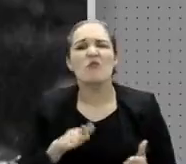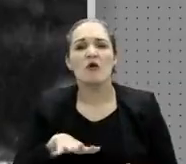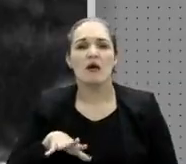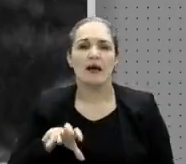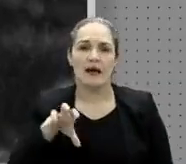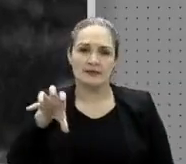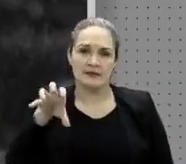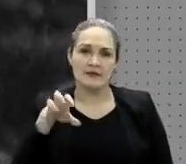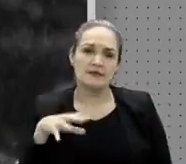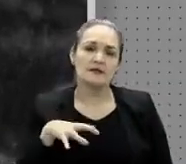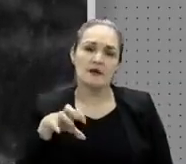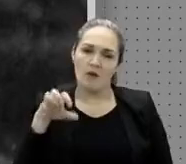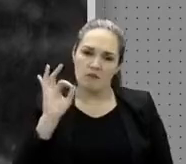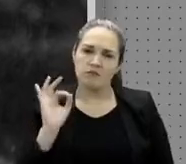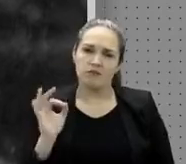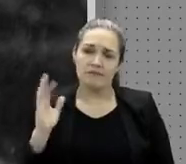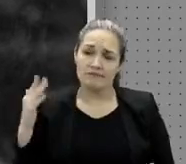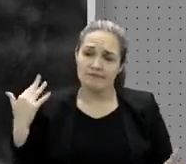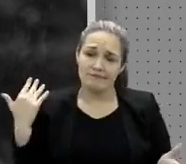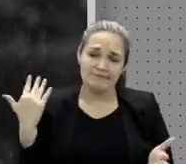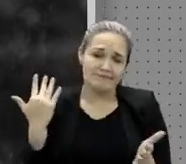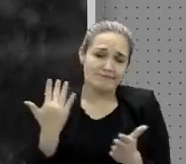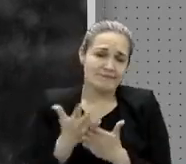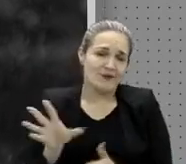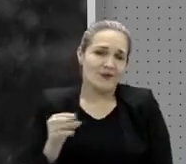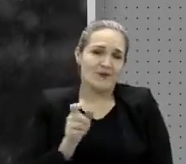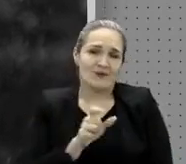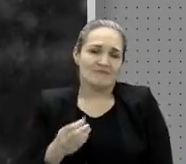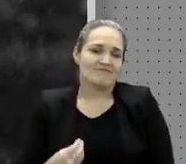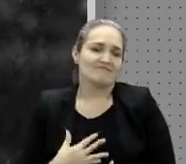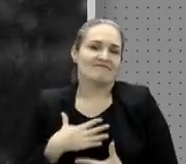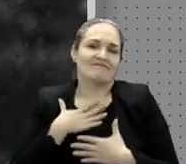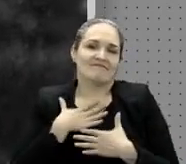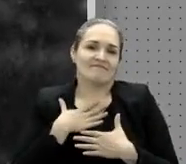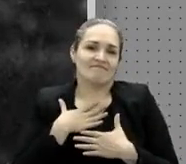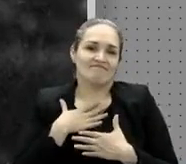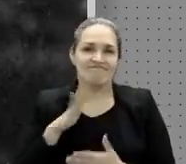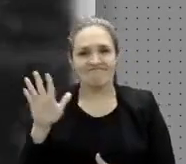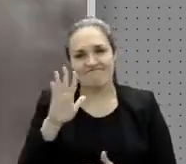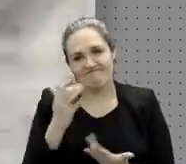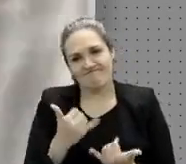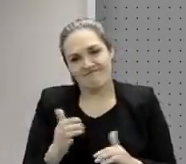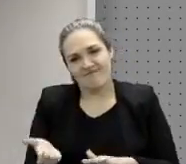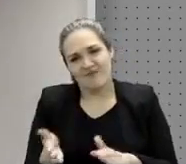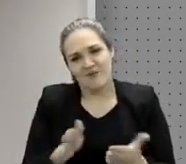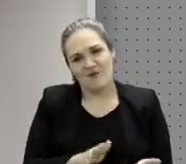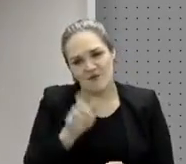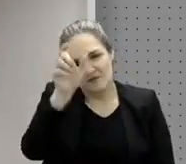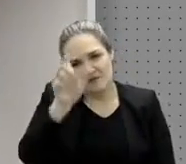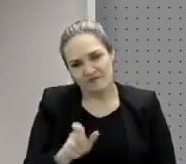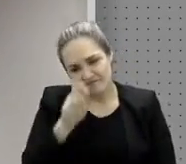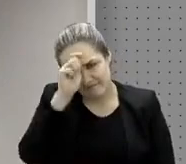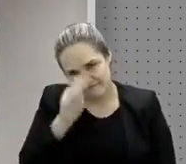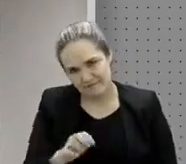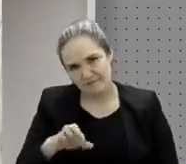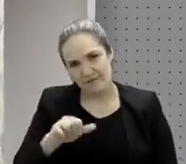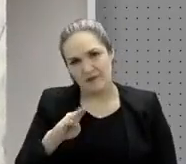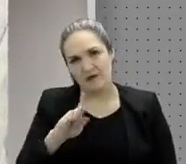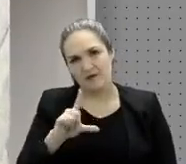vida al cantante que marcó por décadas generaciones enteras. Hasta siempre, a la leyenda musical Pablo Milanés.